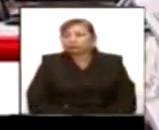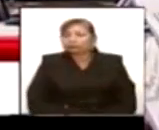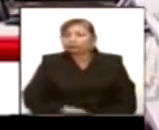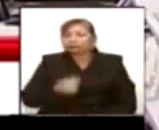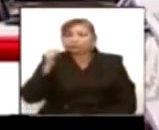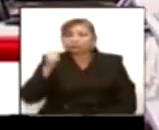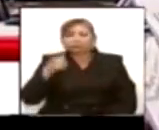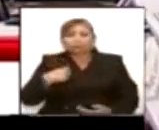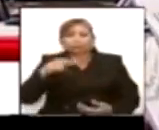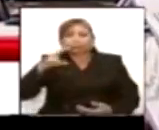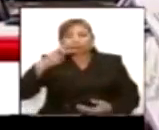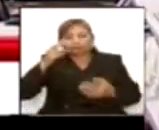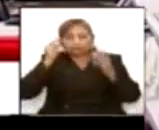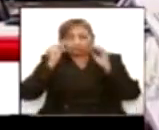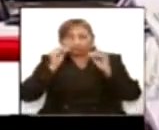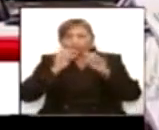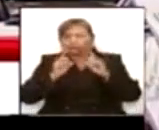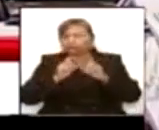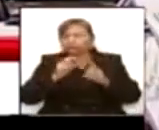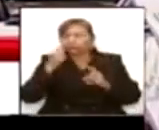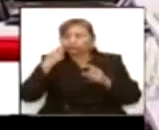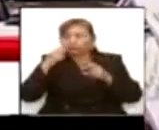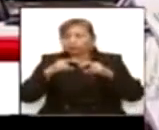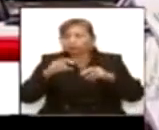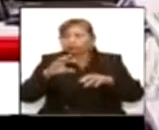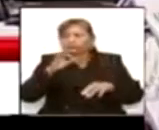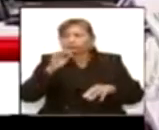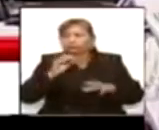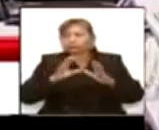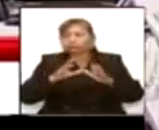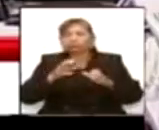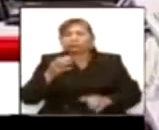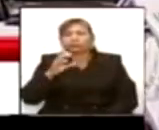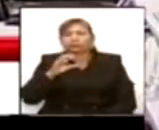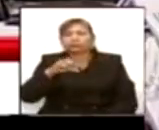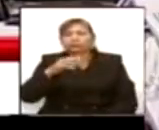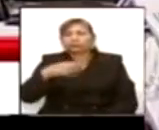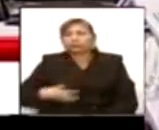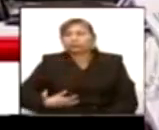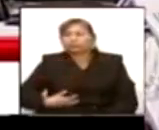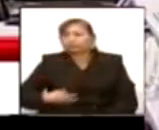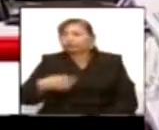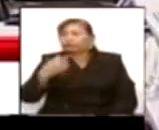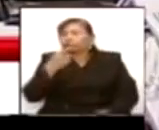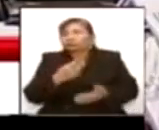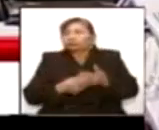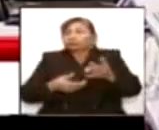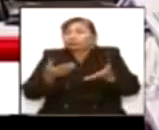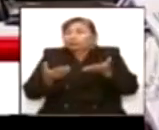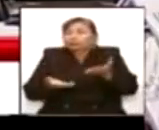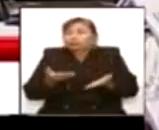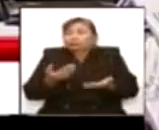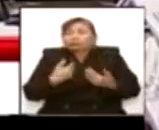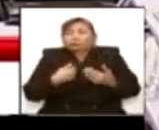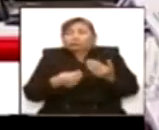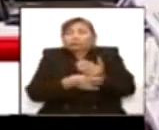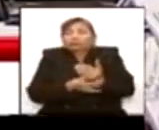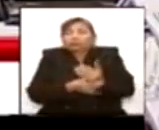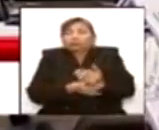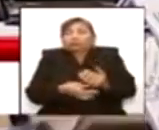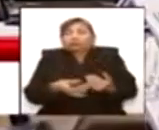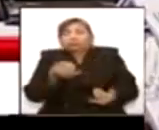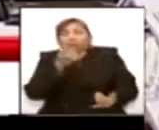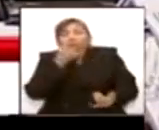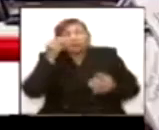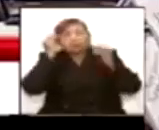derecho a una consulta segunda. Y descubrir que lo que tenía era un cáncer de páncreas. Porque resulta que a veces los médicos pueden